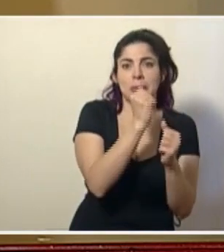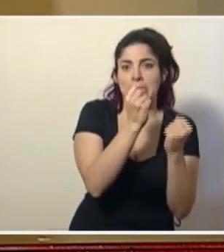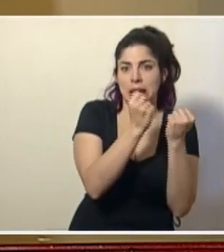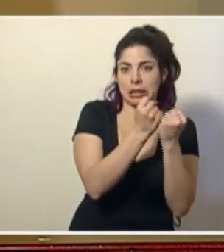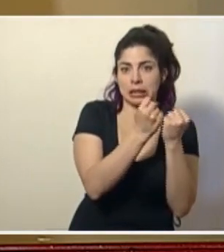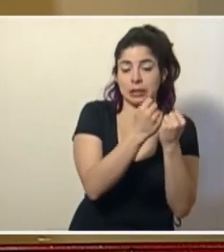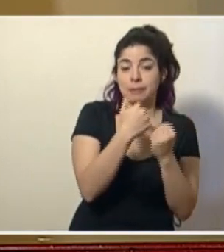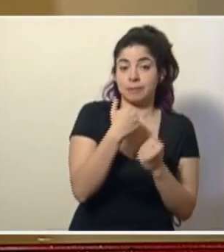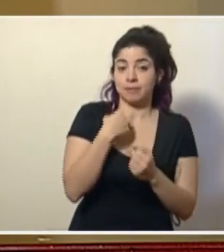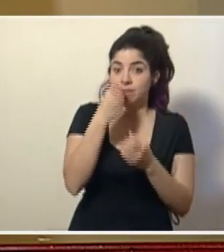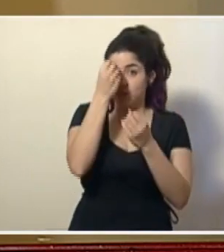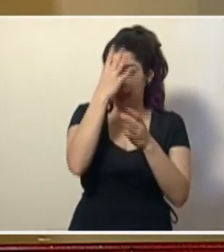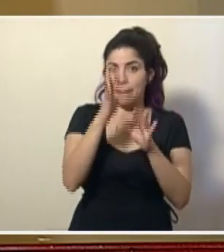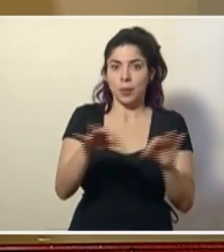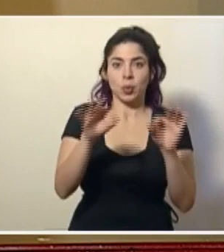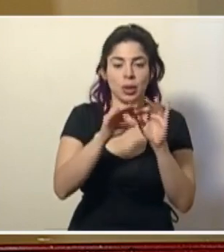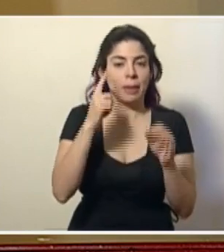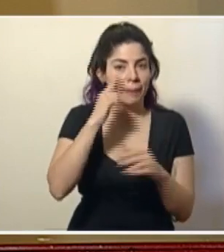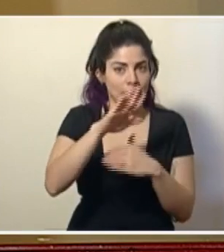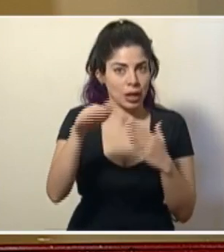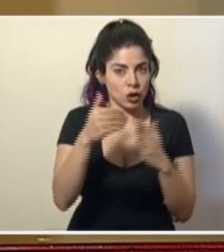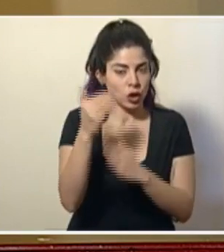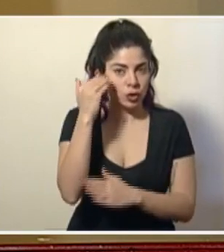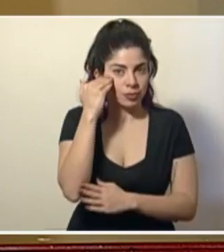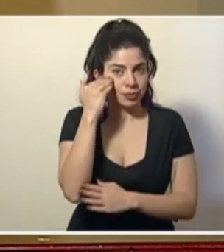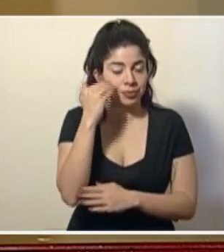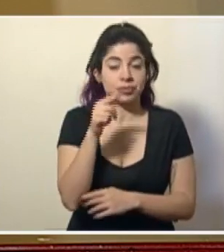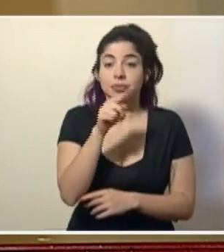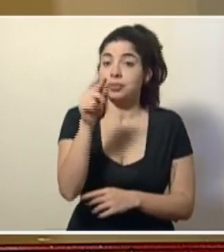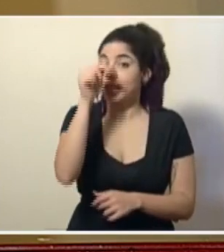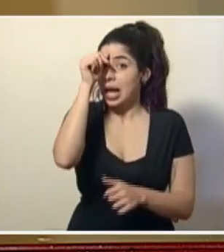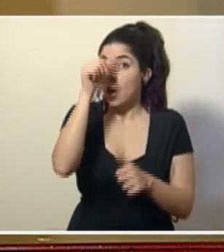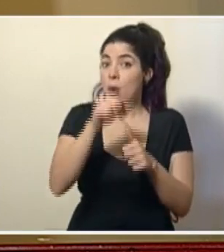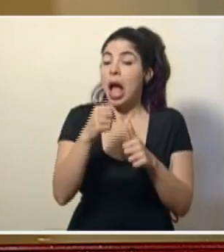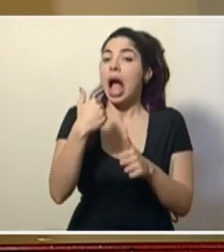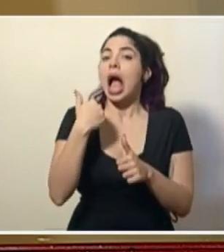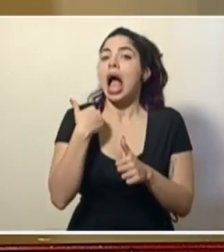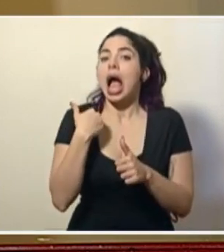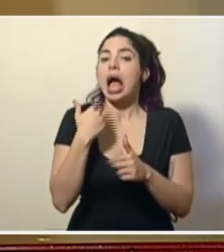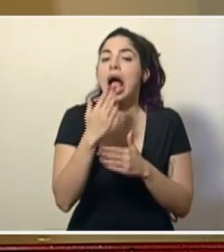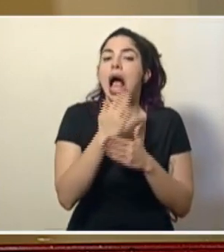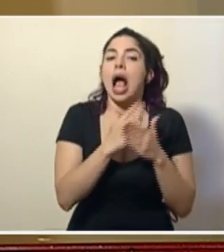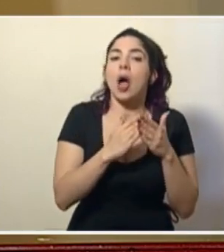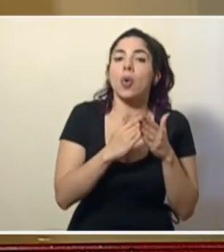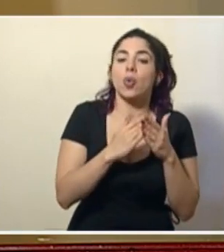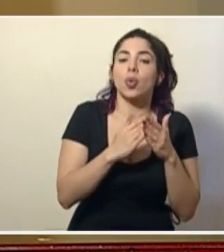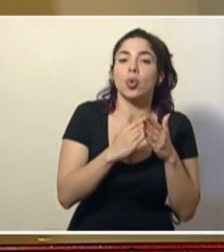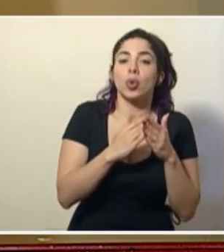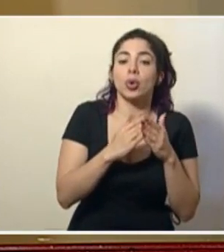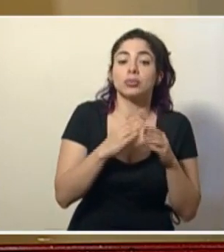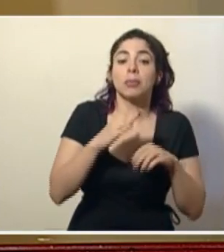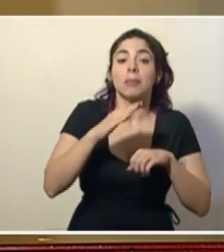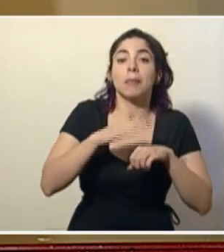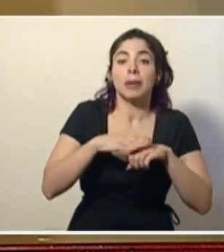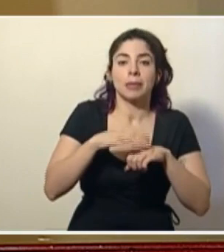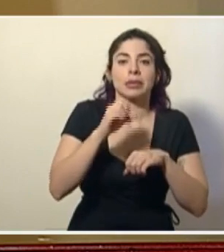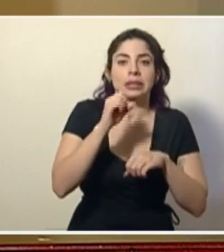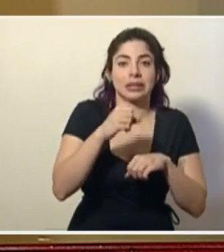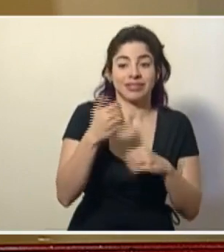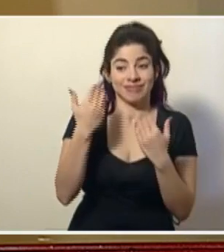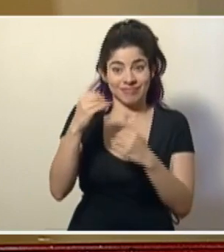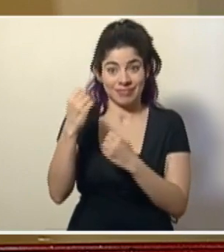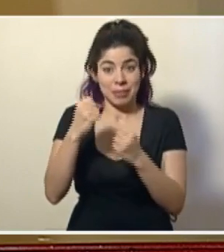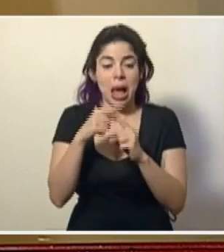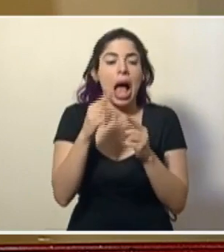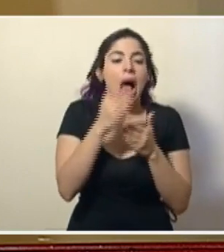algo importante para todos y todas, y es que recordemos que hay excepciones para la restricción vehicular. El